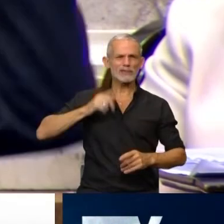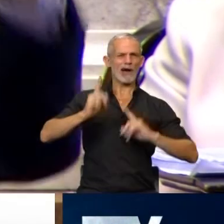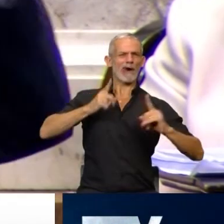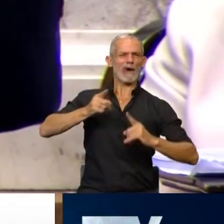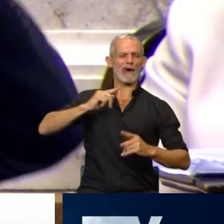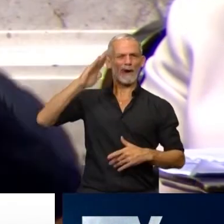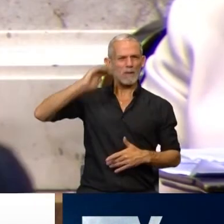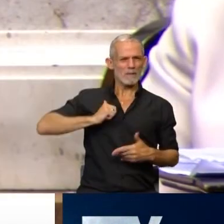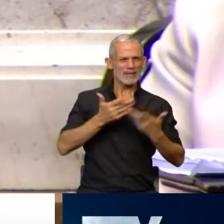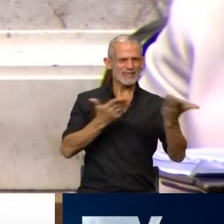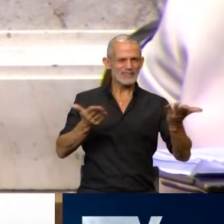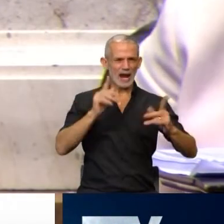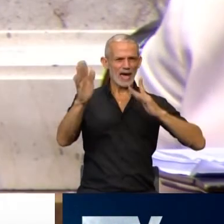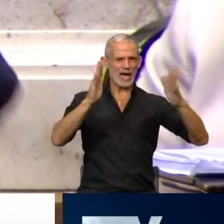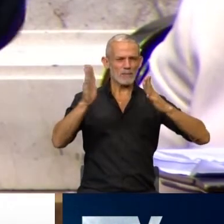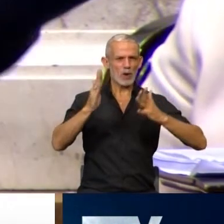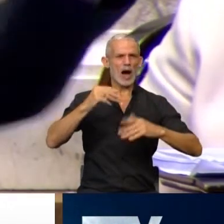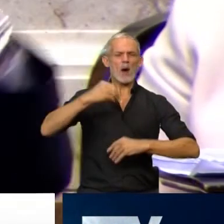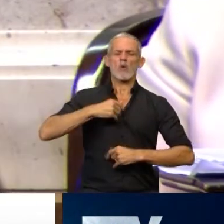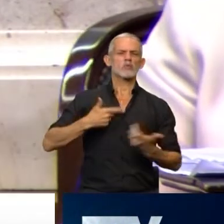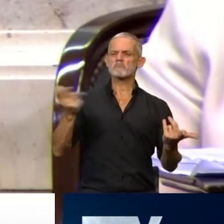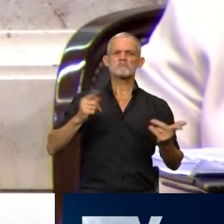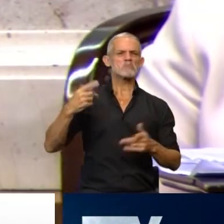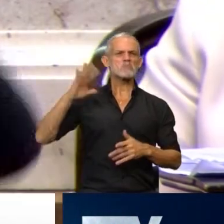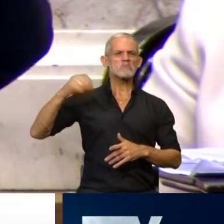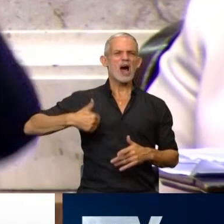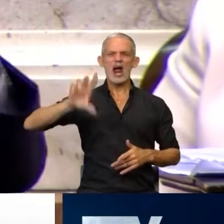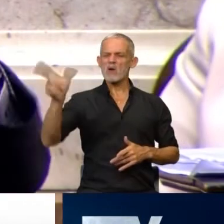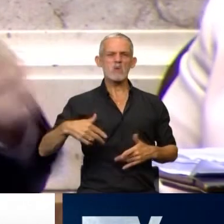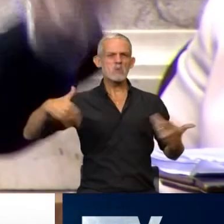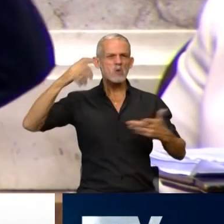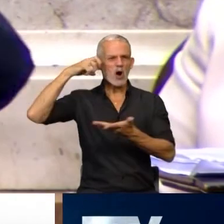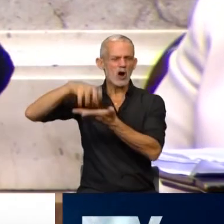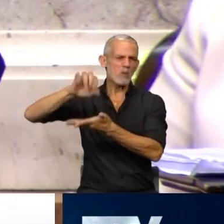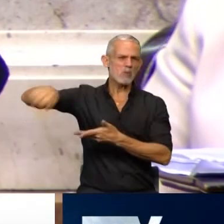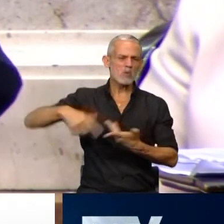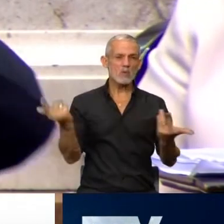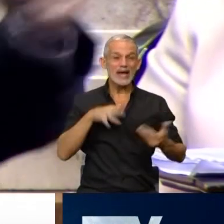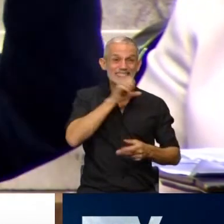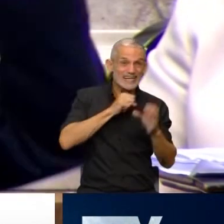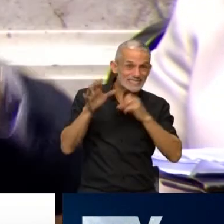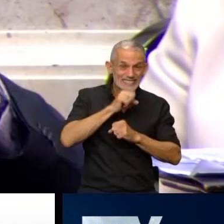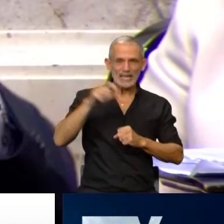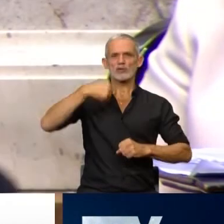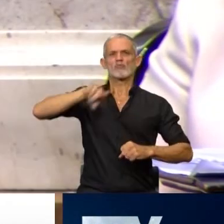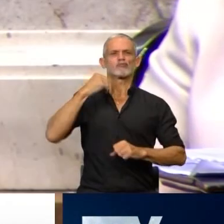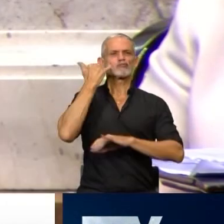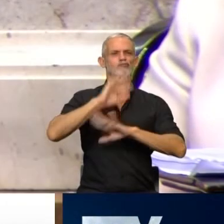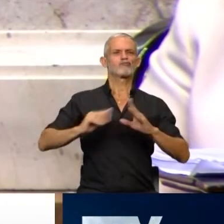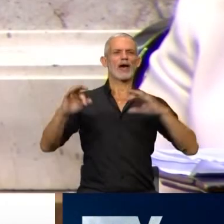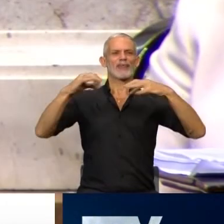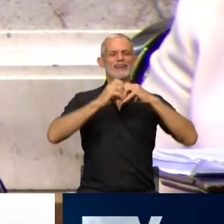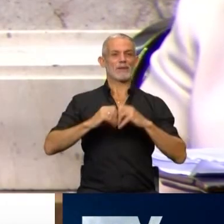la voluntad omnímoda de una persona por sobre la República. Entonces, donde había secretismo, nosotros ponemos